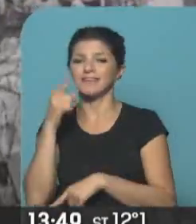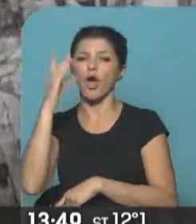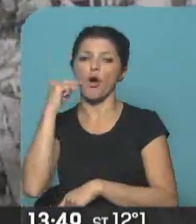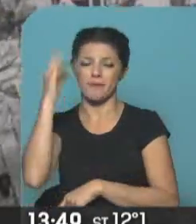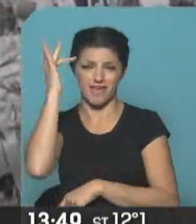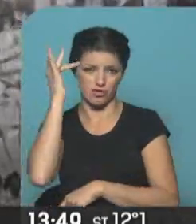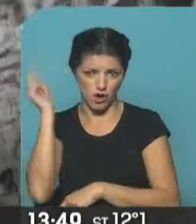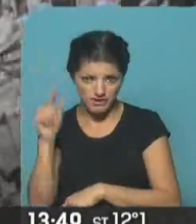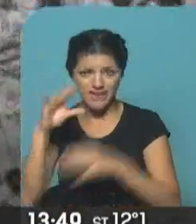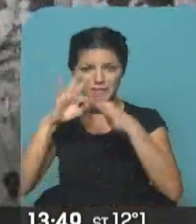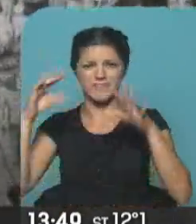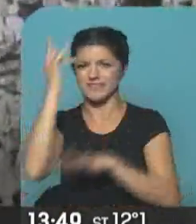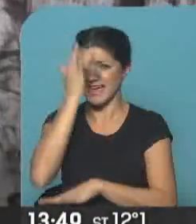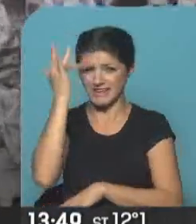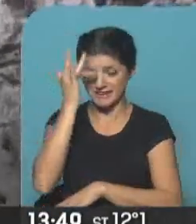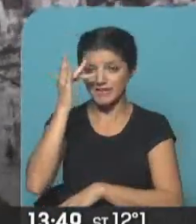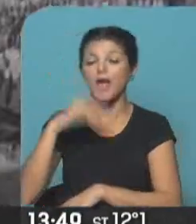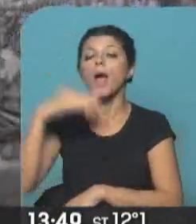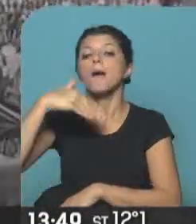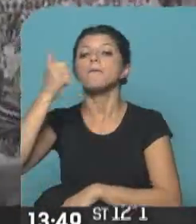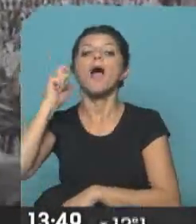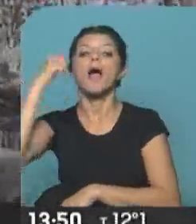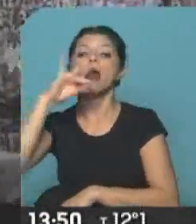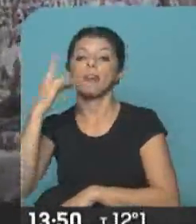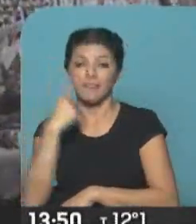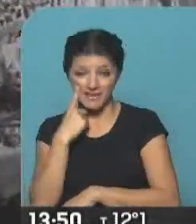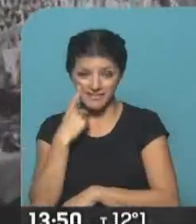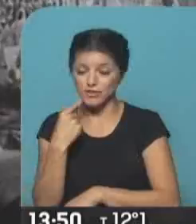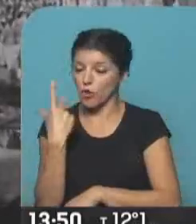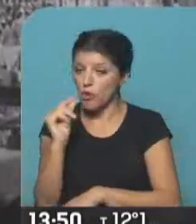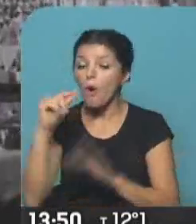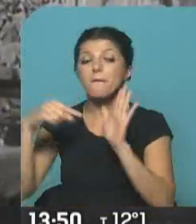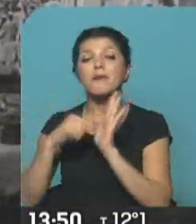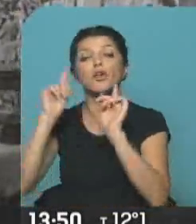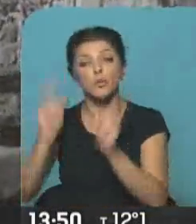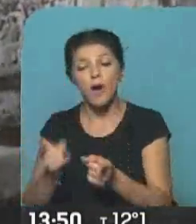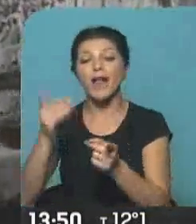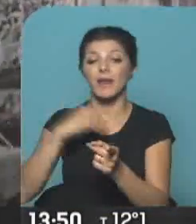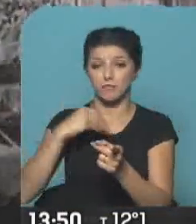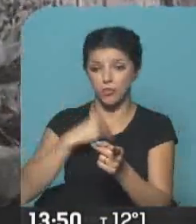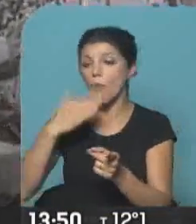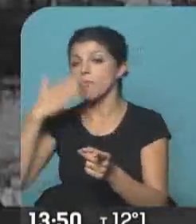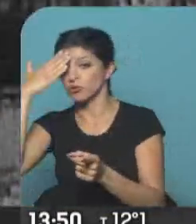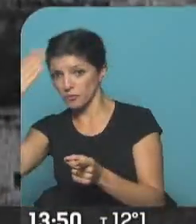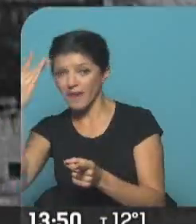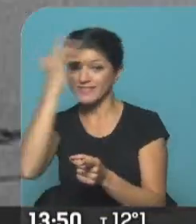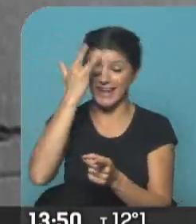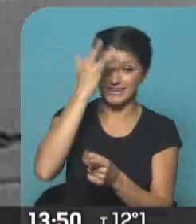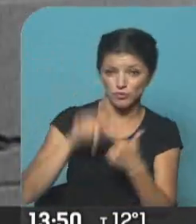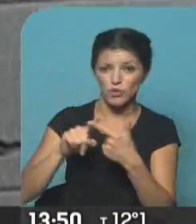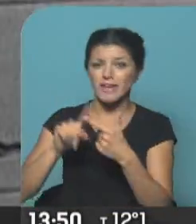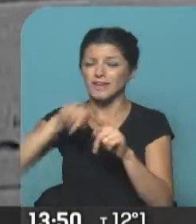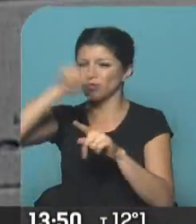de la independencia india, el Mahatma Gandhi, la creciente violencia religiosa entre hindúes y musulmanes, que se cobró miles de muertos